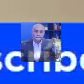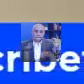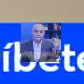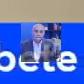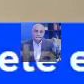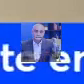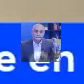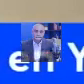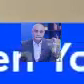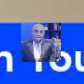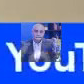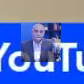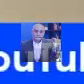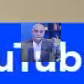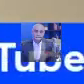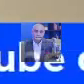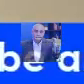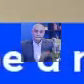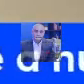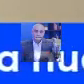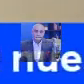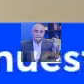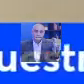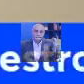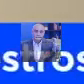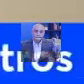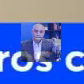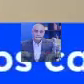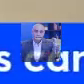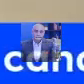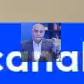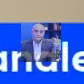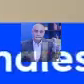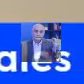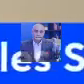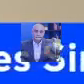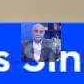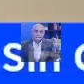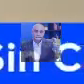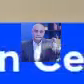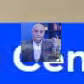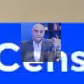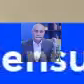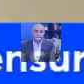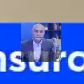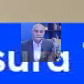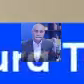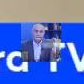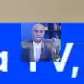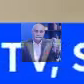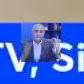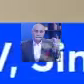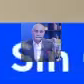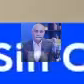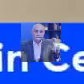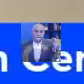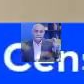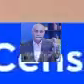país en distintos aspectos y en un entorno en el que nos conviene tener una buena relación con nuestros vecinos.